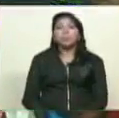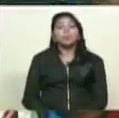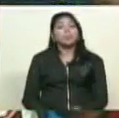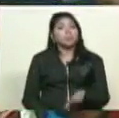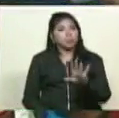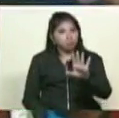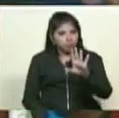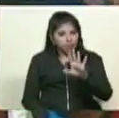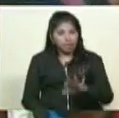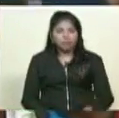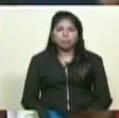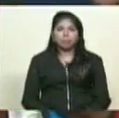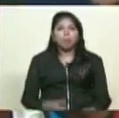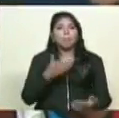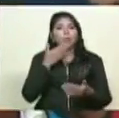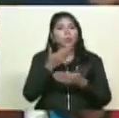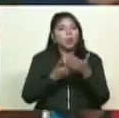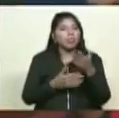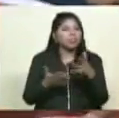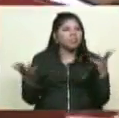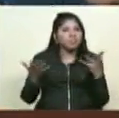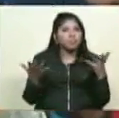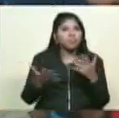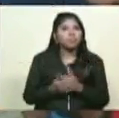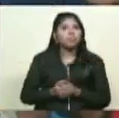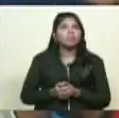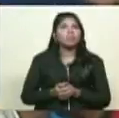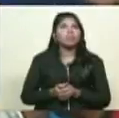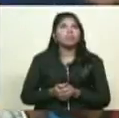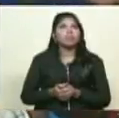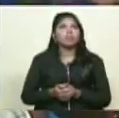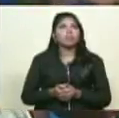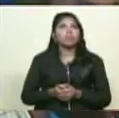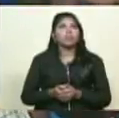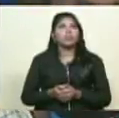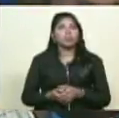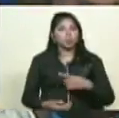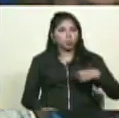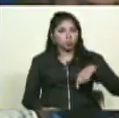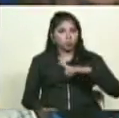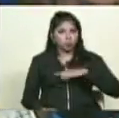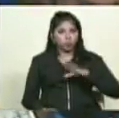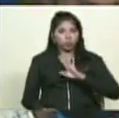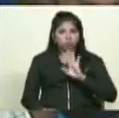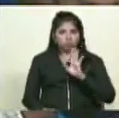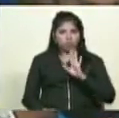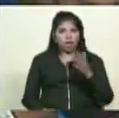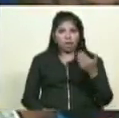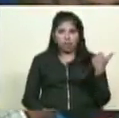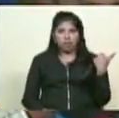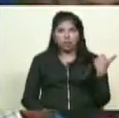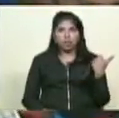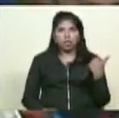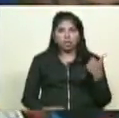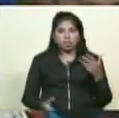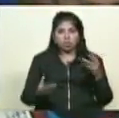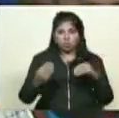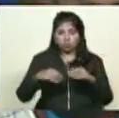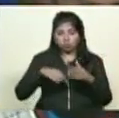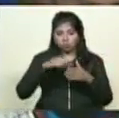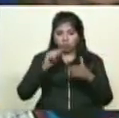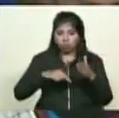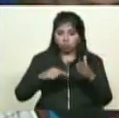tenemos como propuesta, que incluso nosotros la hemos plasmado en el proyecto de convención colectiva próximo a